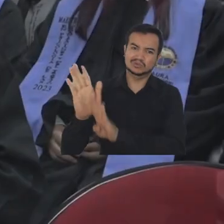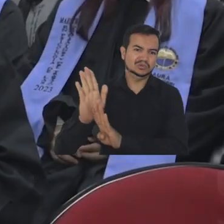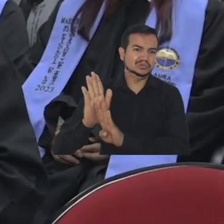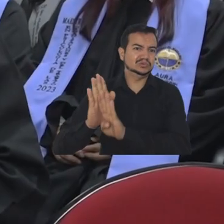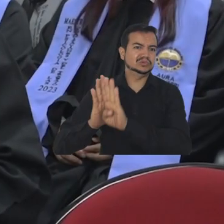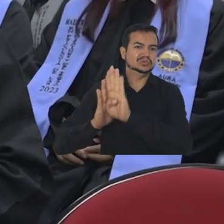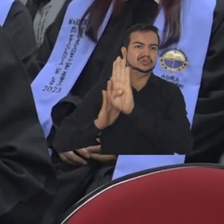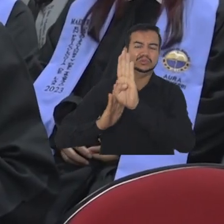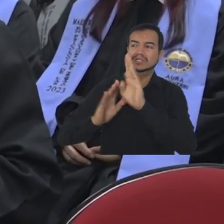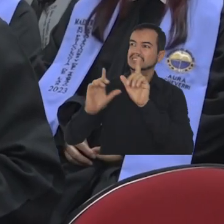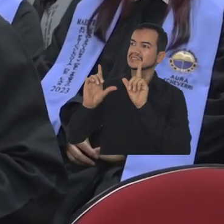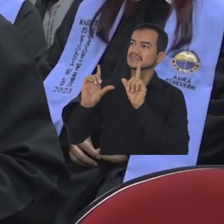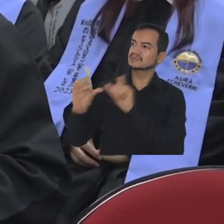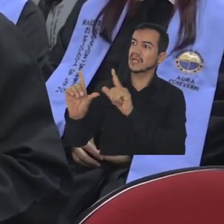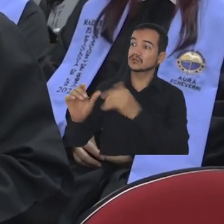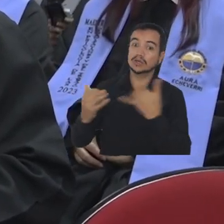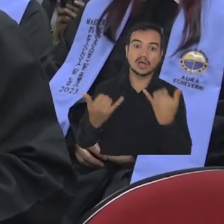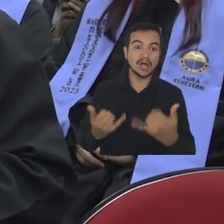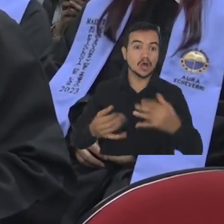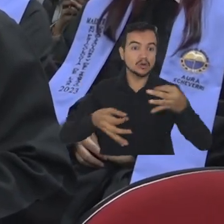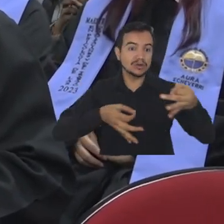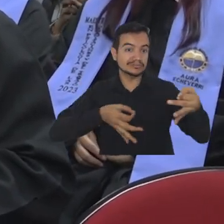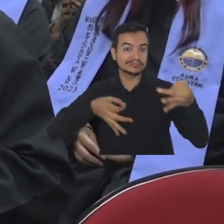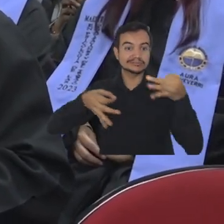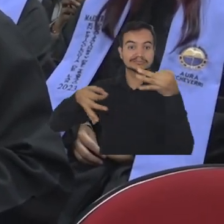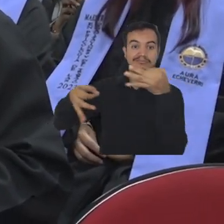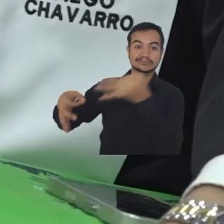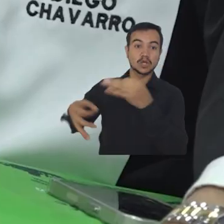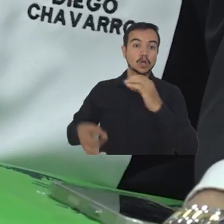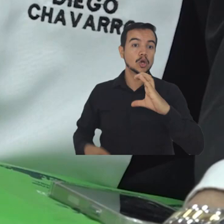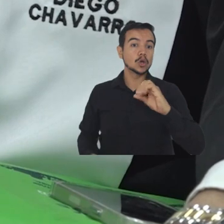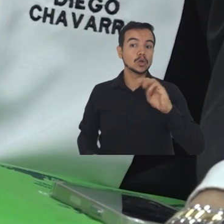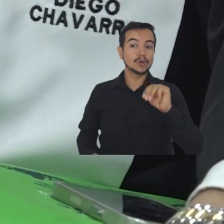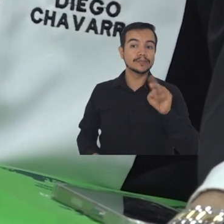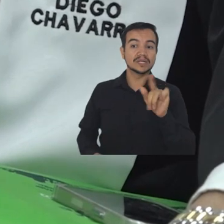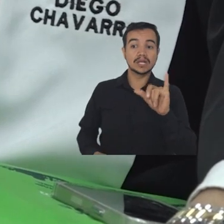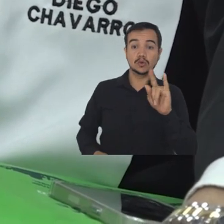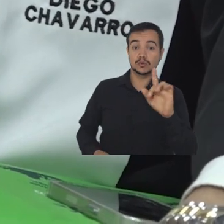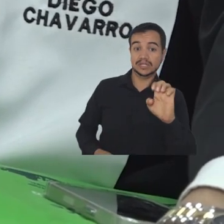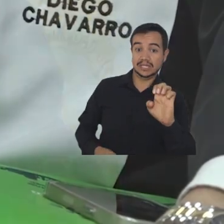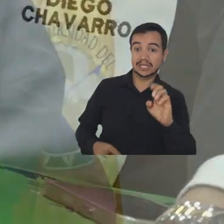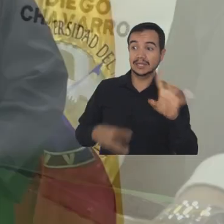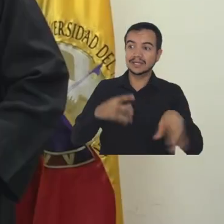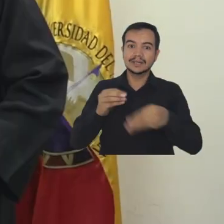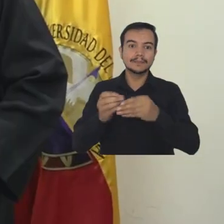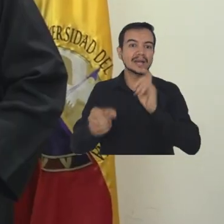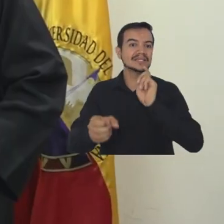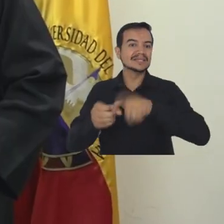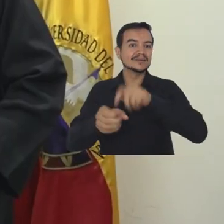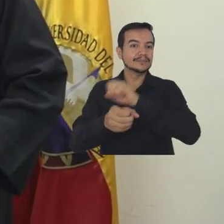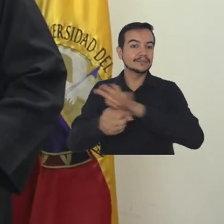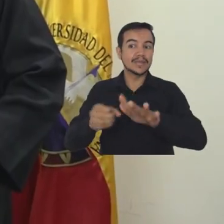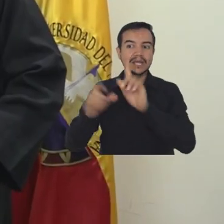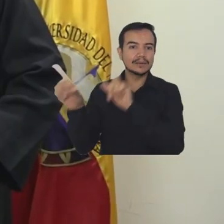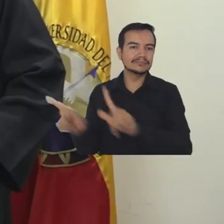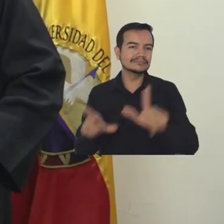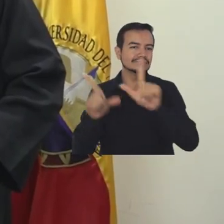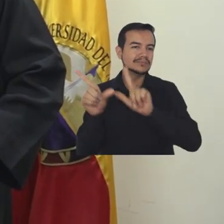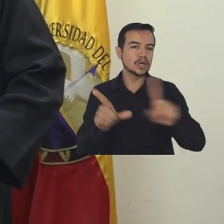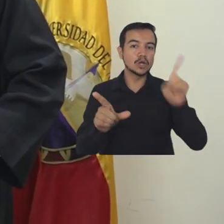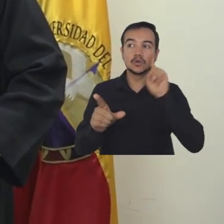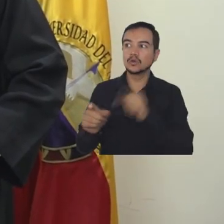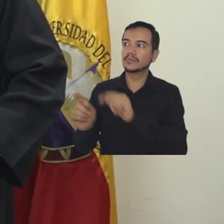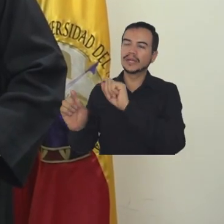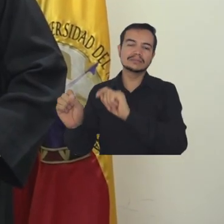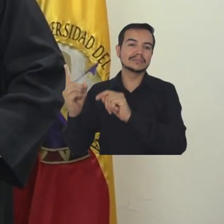rendimiento académico al punto de hacerse merecedor de la mención cum laude y una beca para su carrera posgradual por ser uno de los